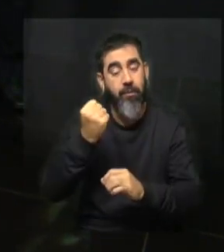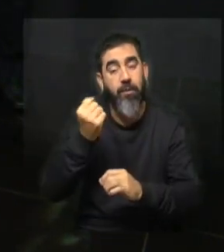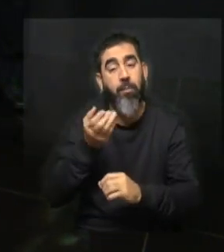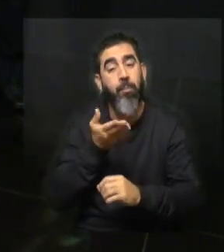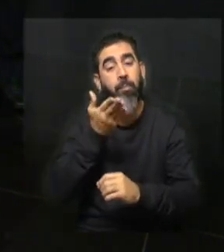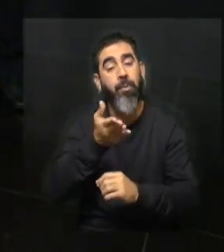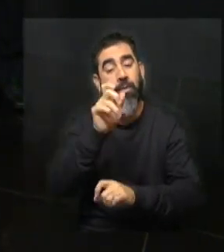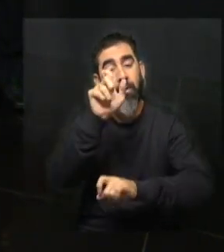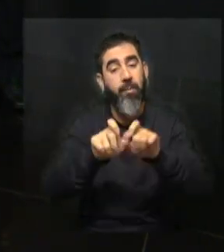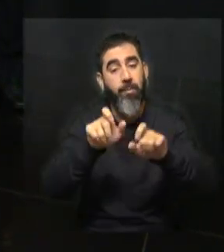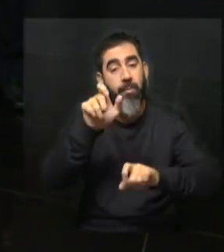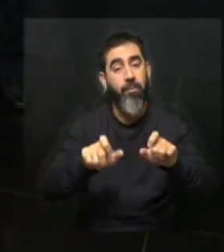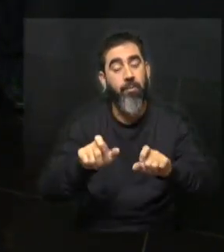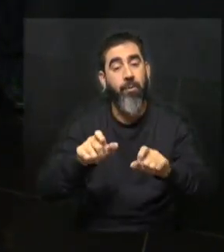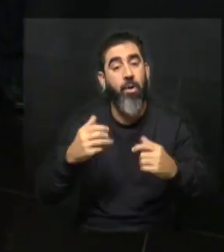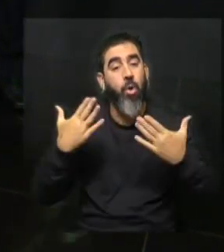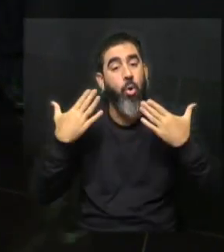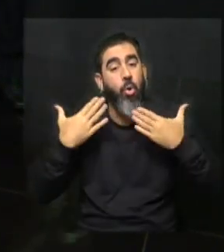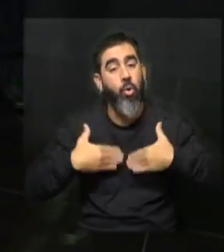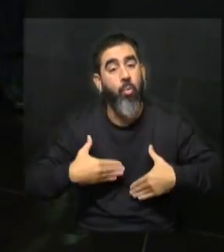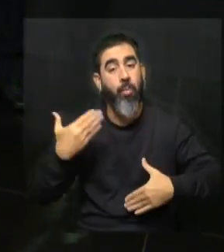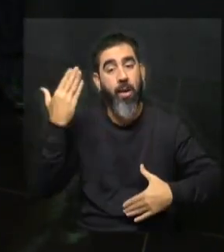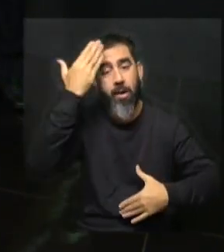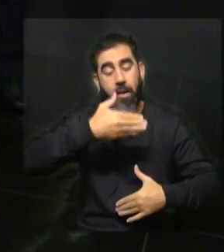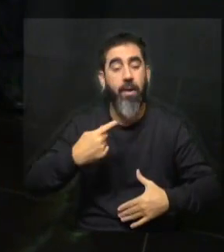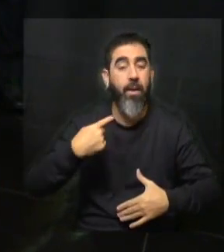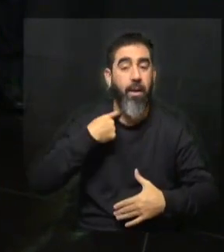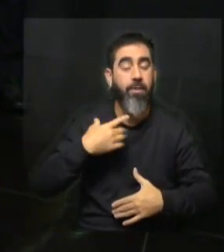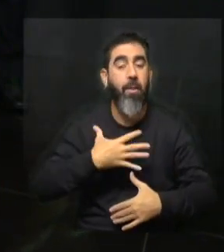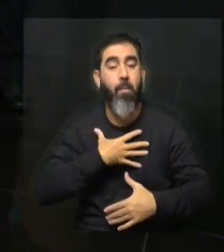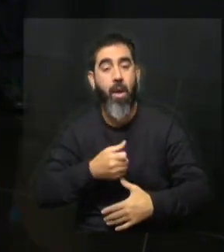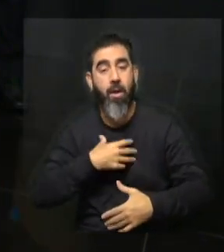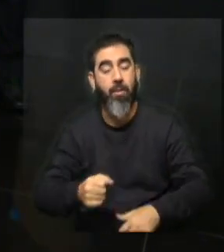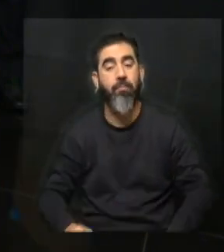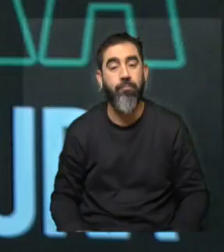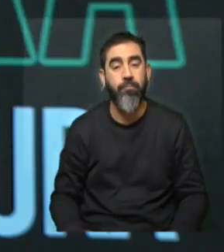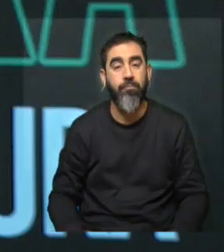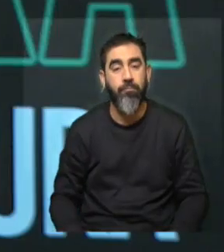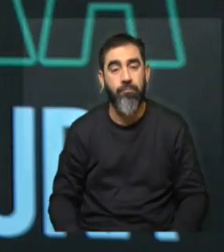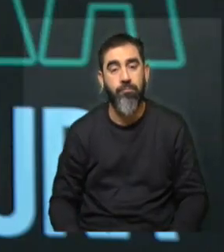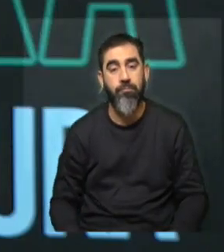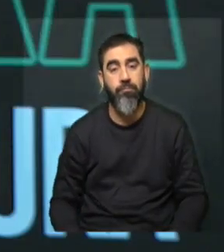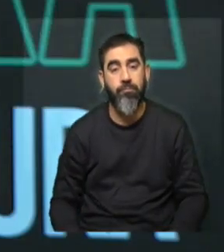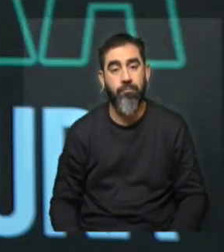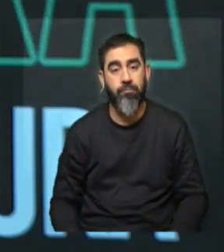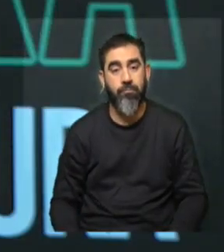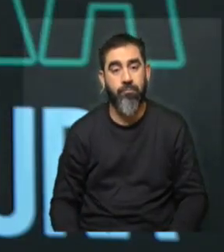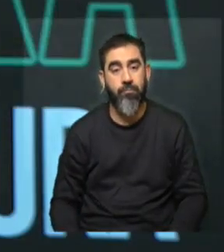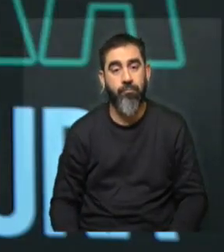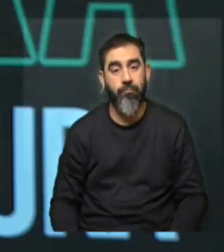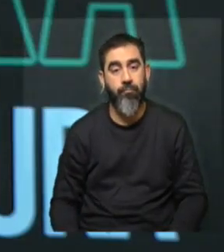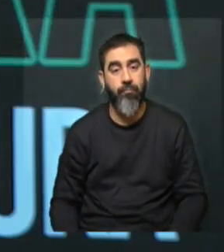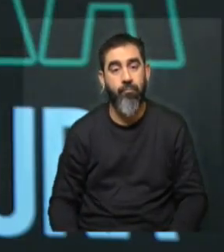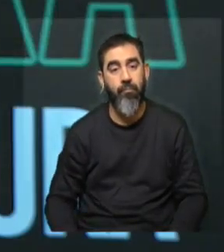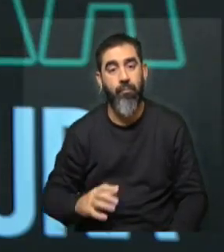a los espectadores que vayan con ropa negra gris o blanca y cine de adelantar mucho sobre la obra decir que hay